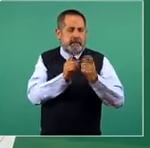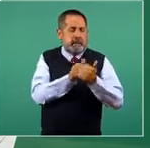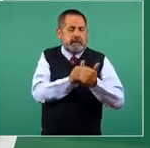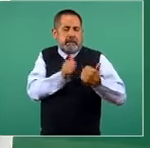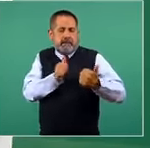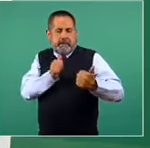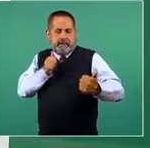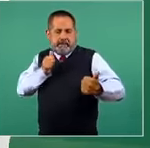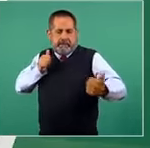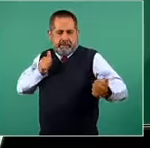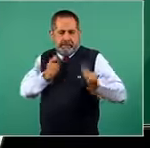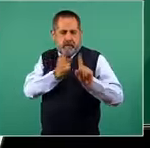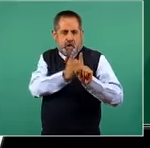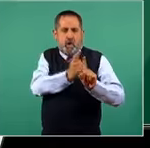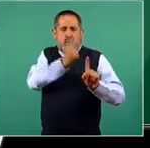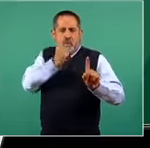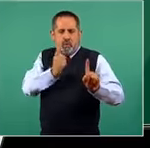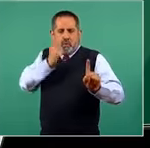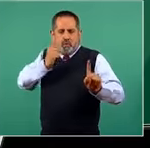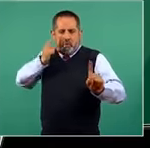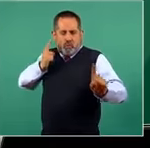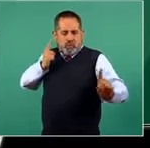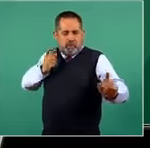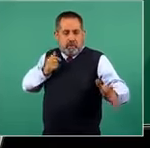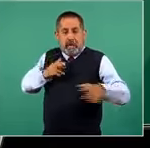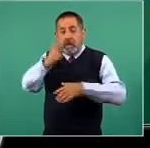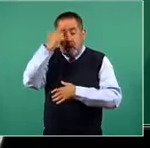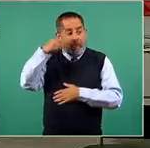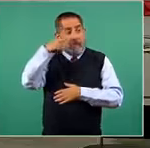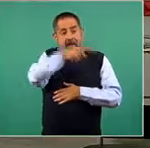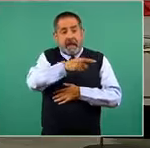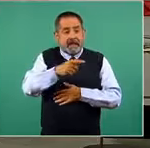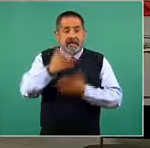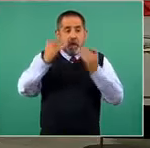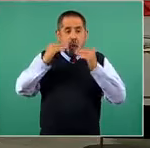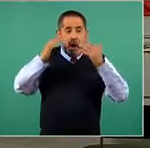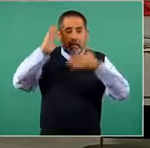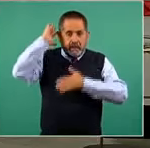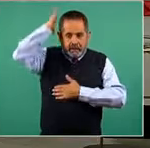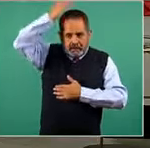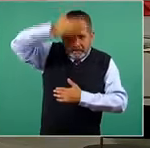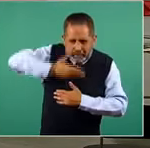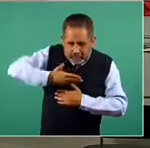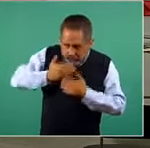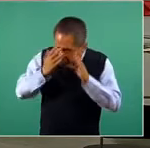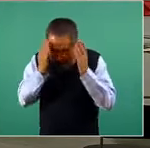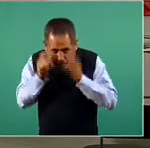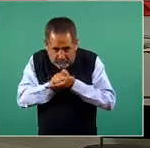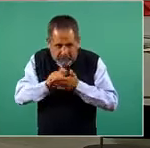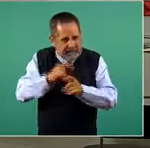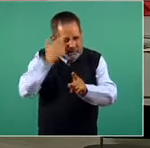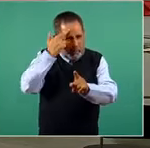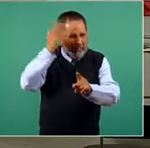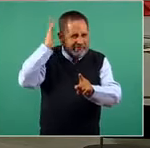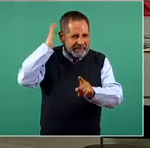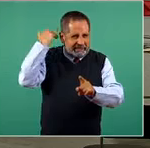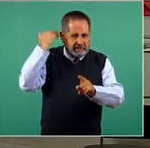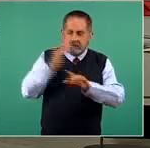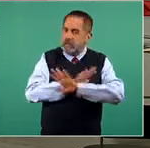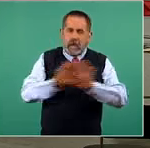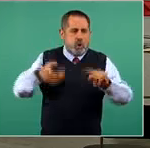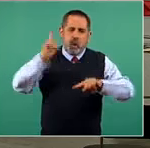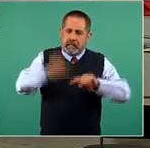distancia. En las casillas habrán notado ustedes que ya no había cortina. Esto fue algo que, desde luego, en su momento ha sido valorado